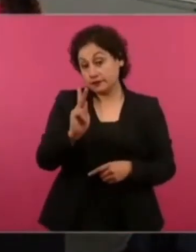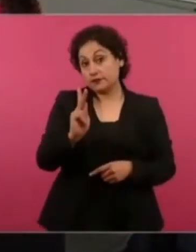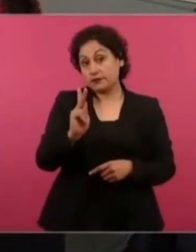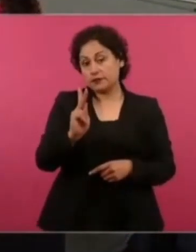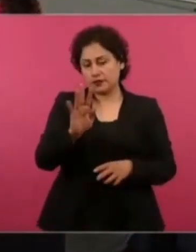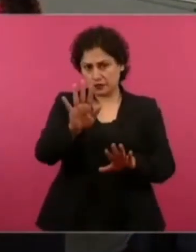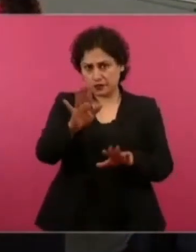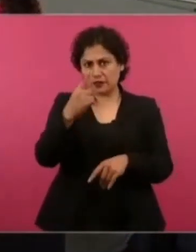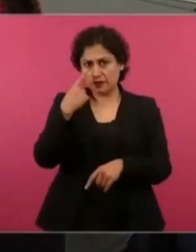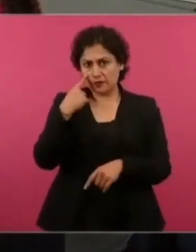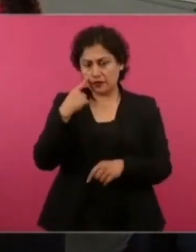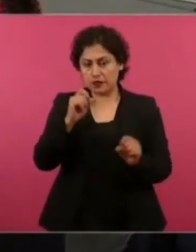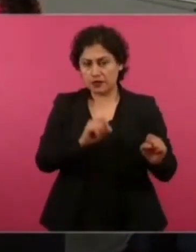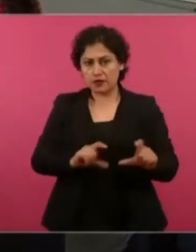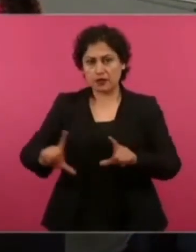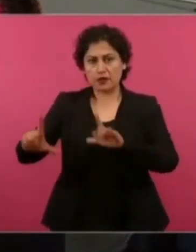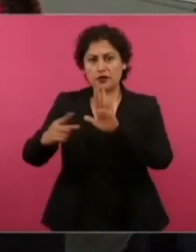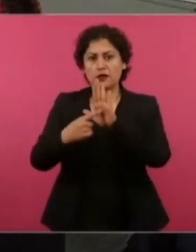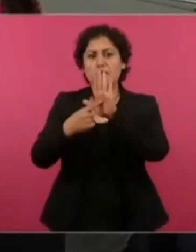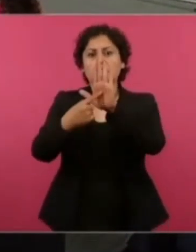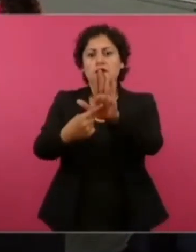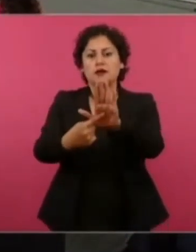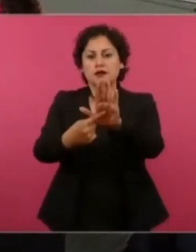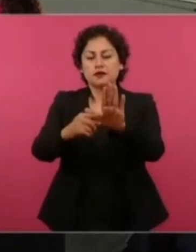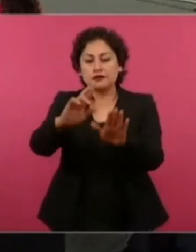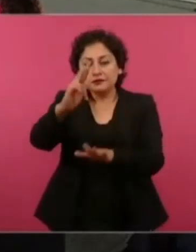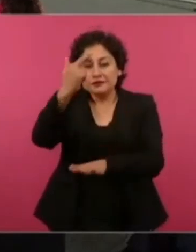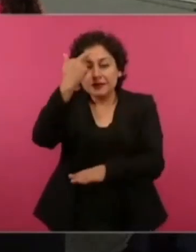¿por qué no pones lo que dije